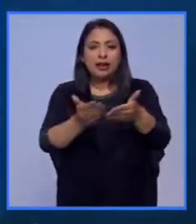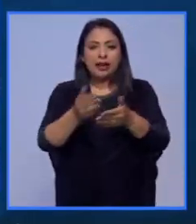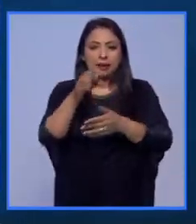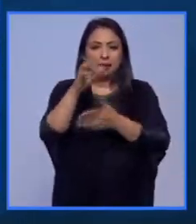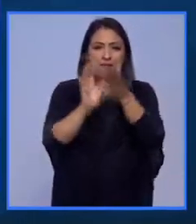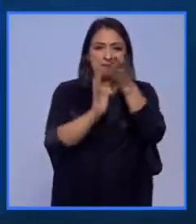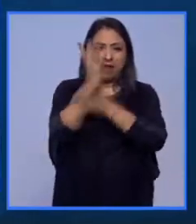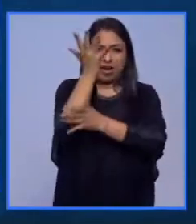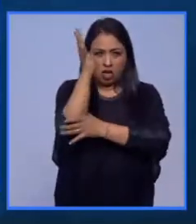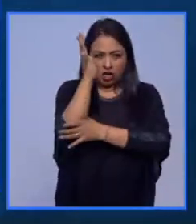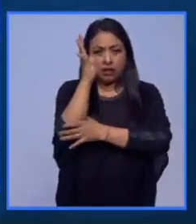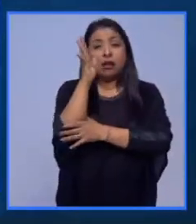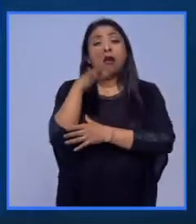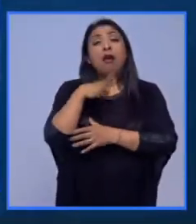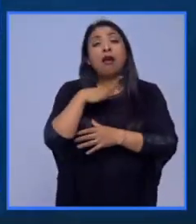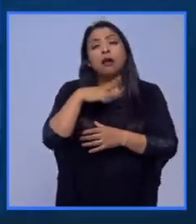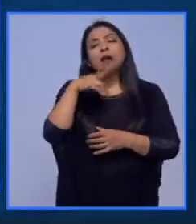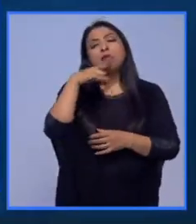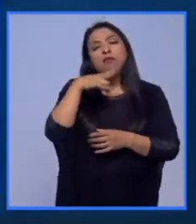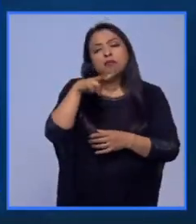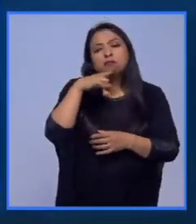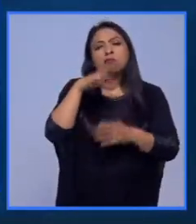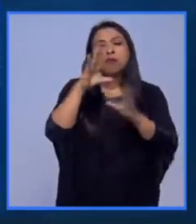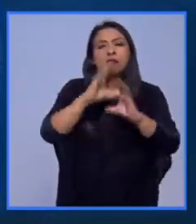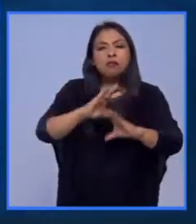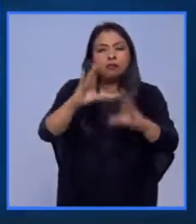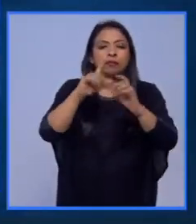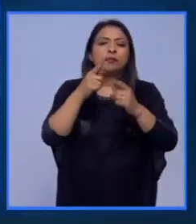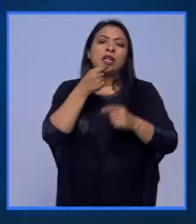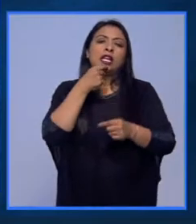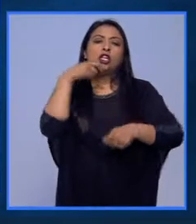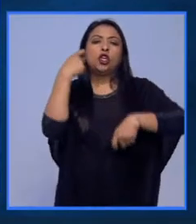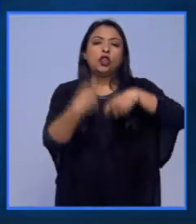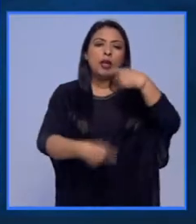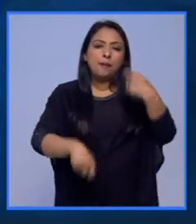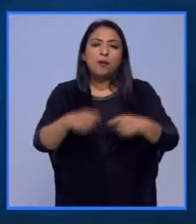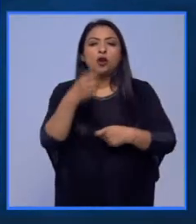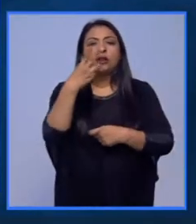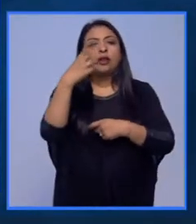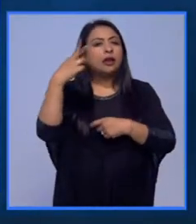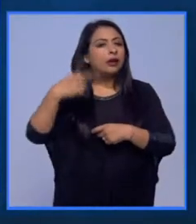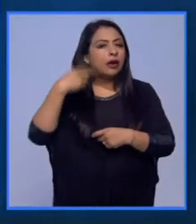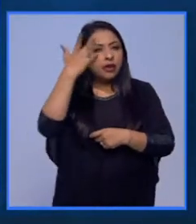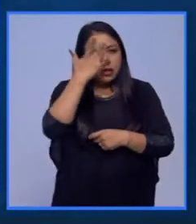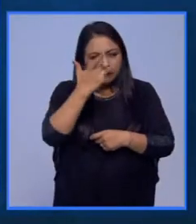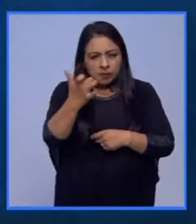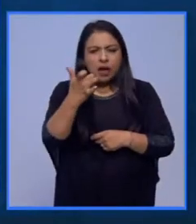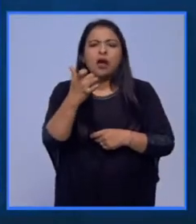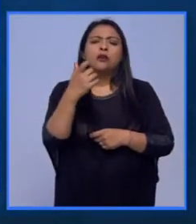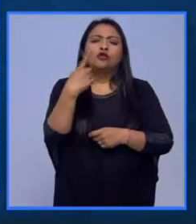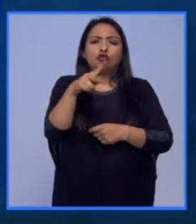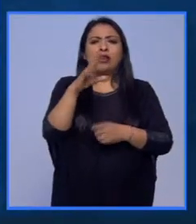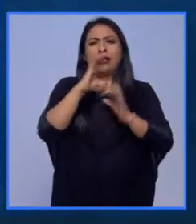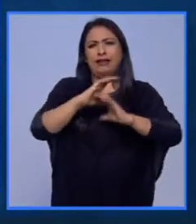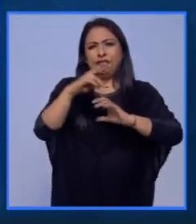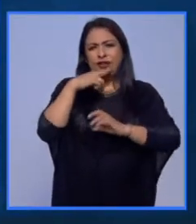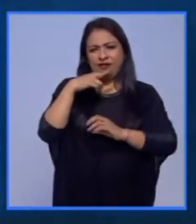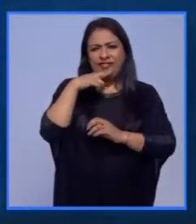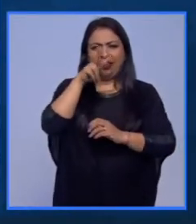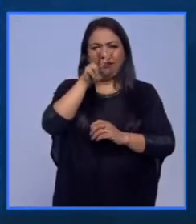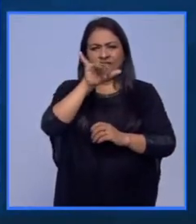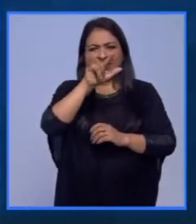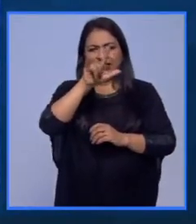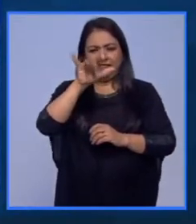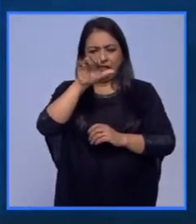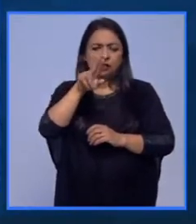marionetas. Entonces tenemos villancicos como El Niño del Tambor, Los Tres Reyes Magos. Y los villancicos, pues porque es una